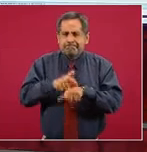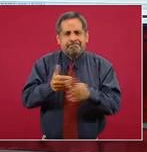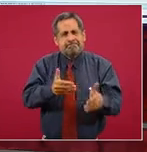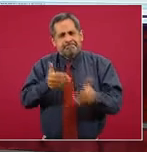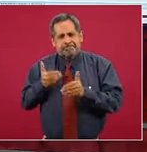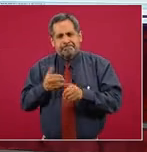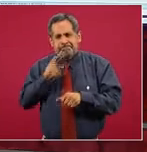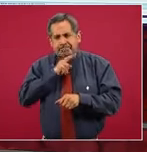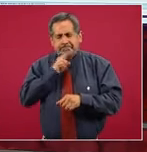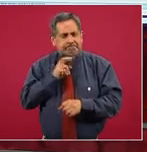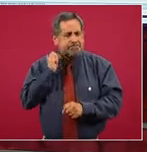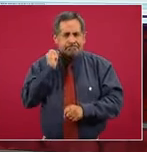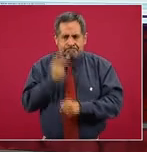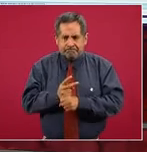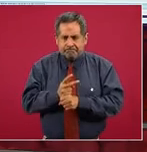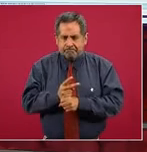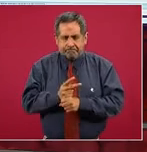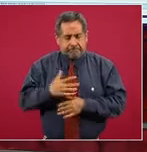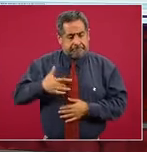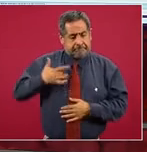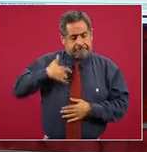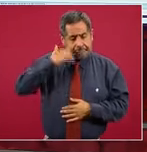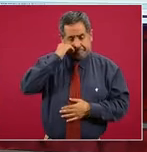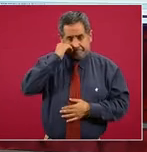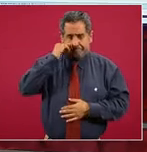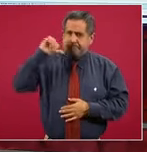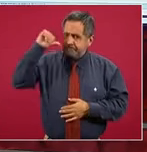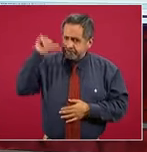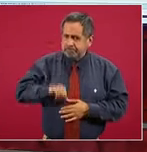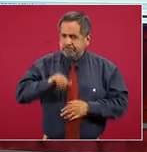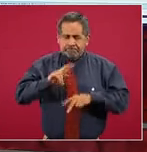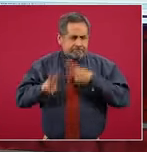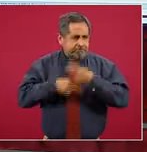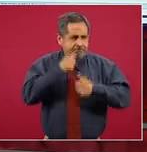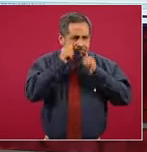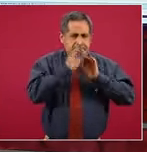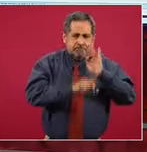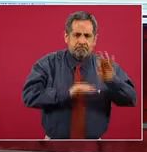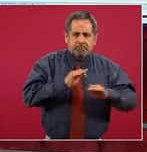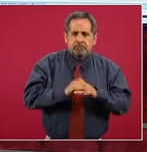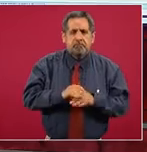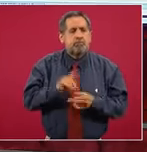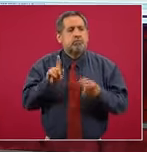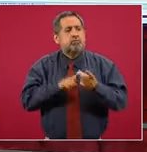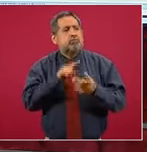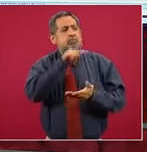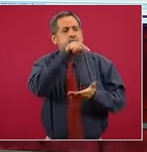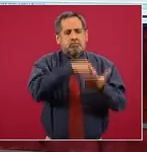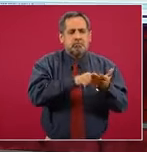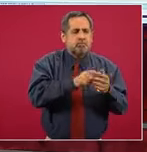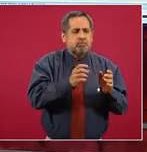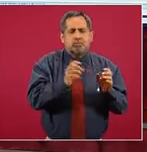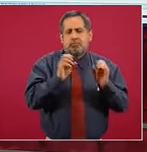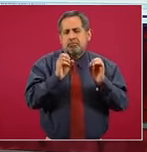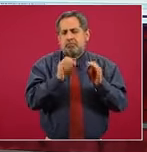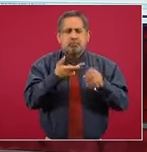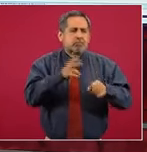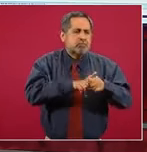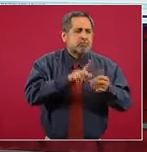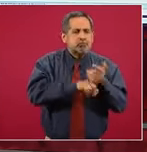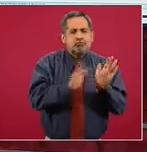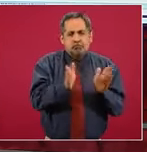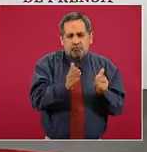de síntomas hasta que buscan la atención los individuos, ya sea en un centro de atención primaria o en un